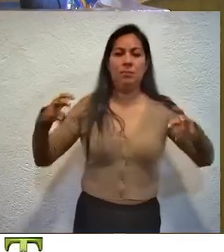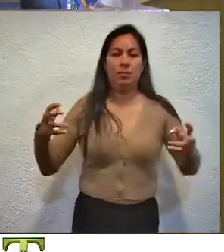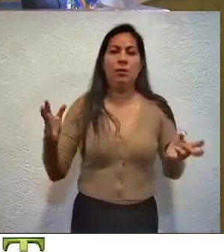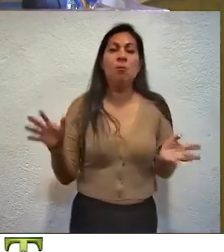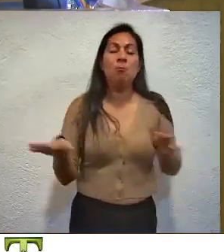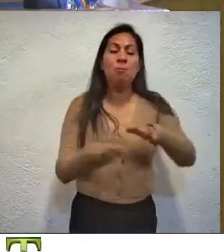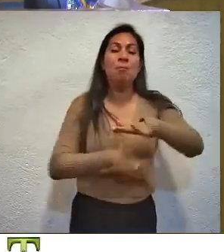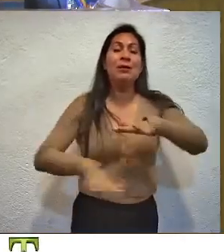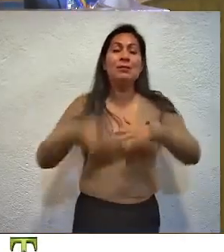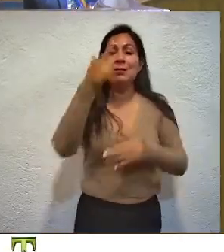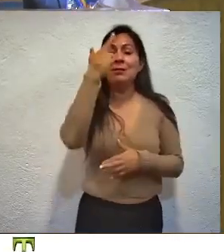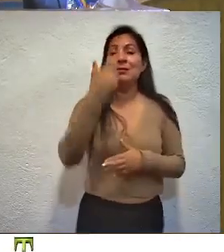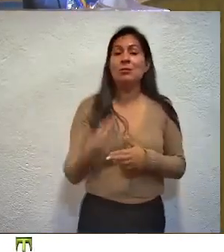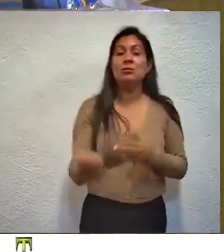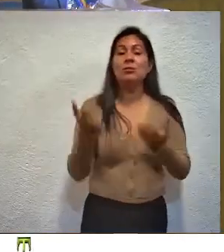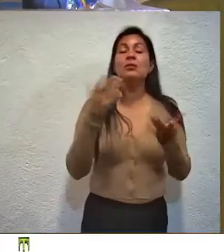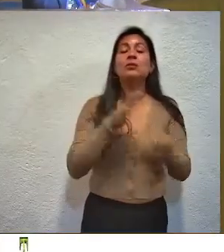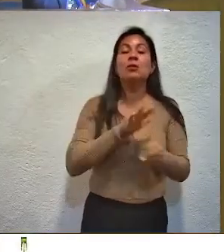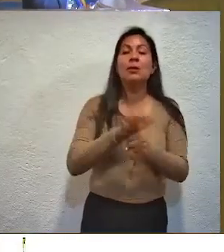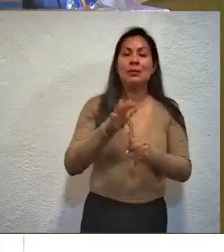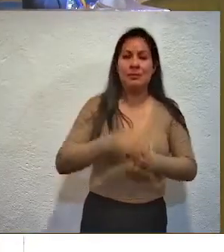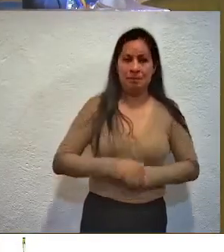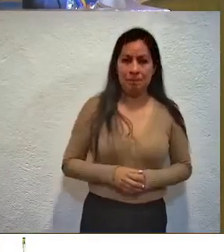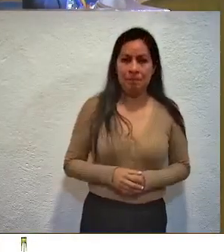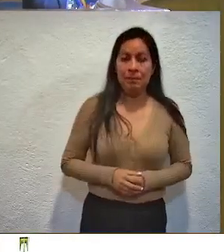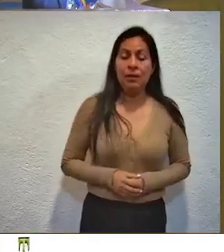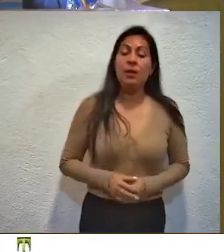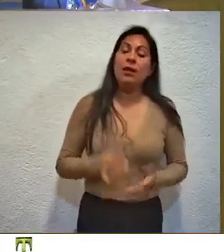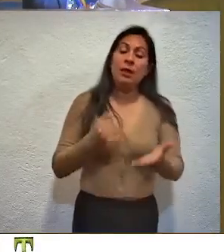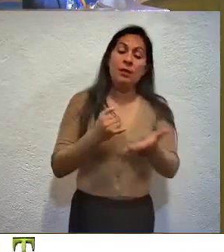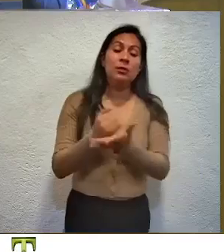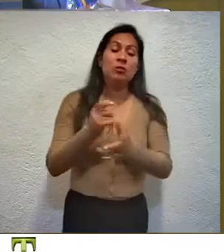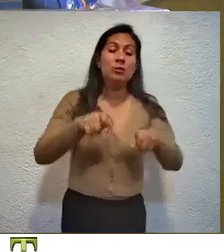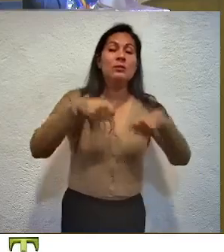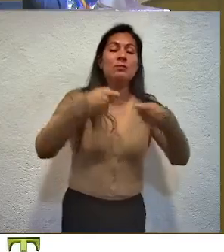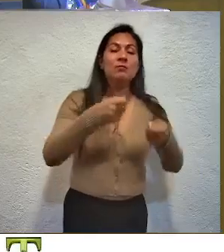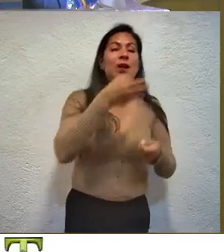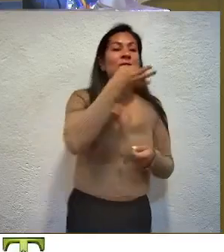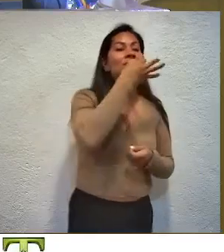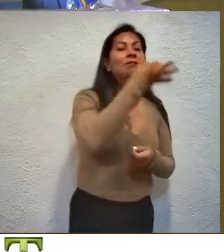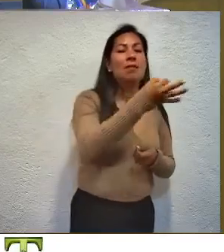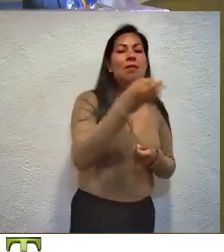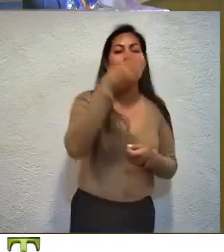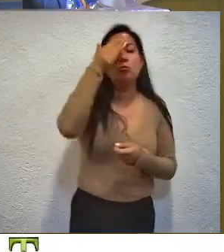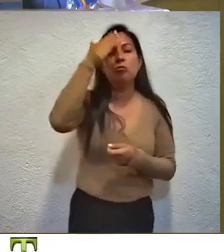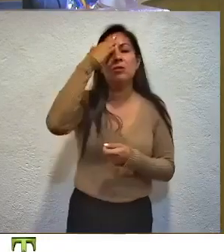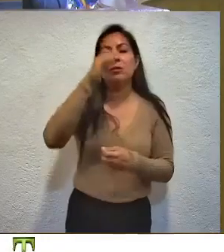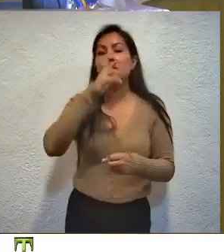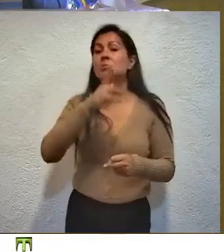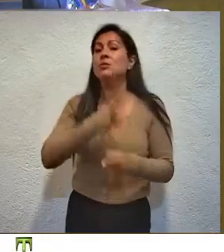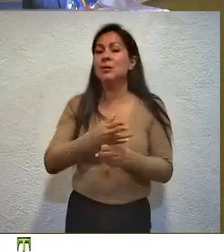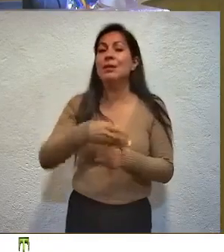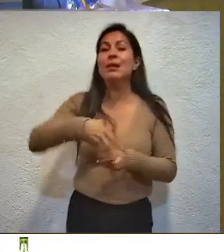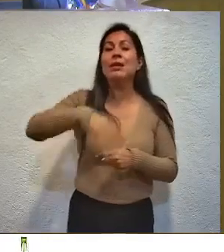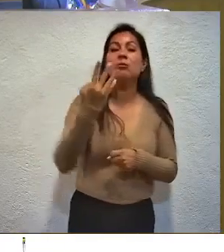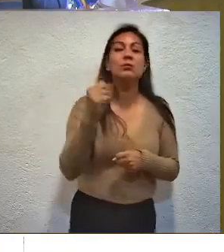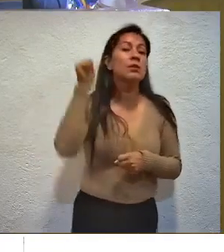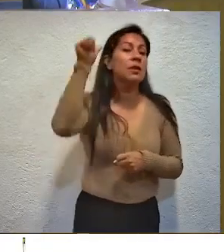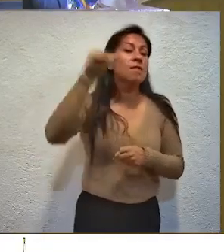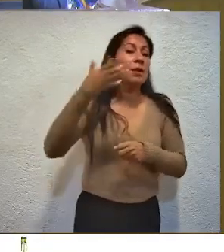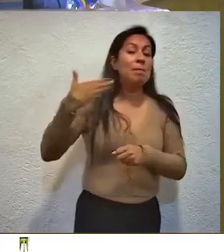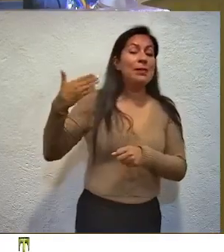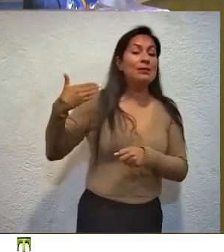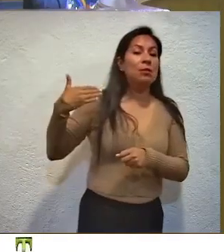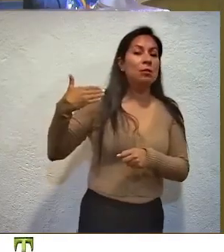con base en las razones y fundamentos siguientes. La sentencia referida fue notificada a la autoridad responsable el 14 de abril